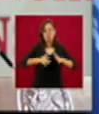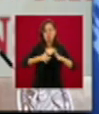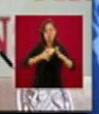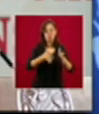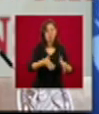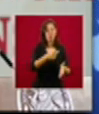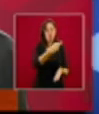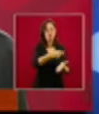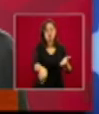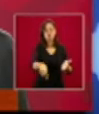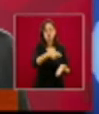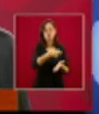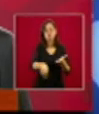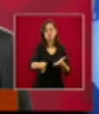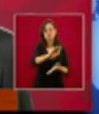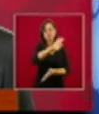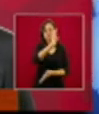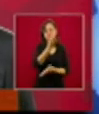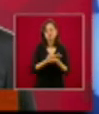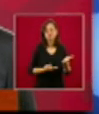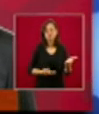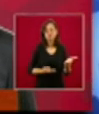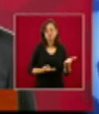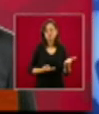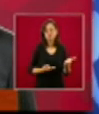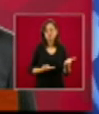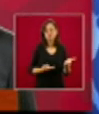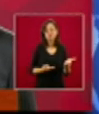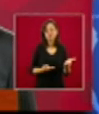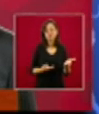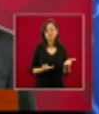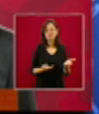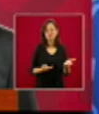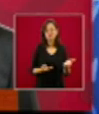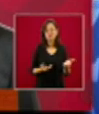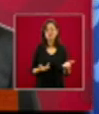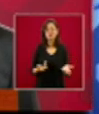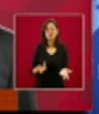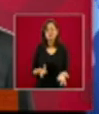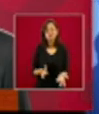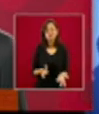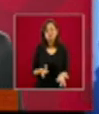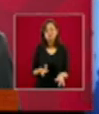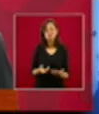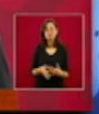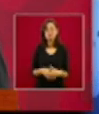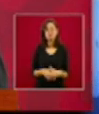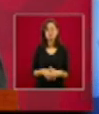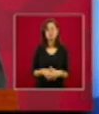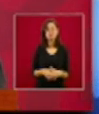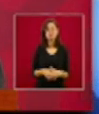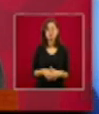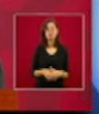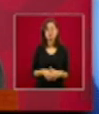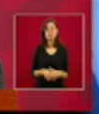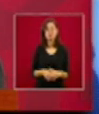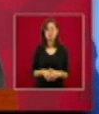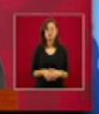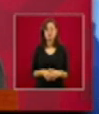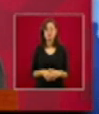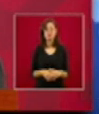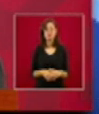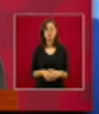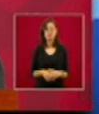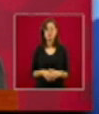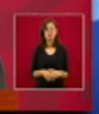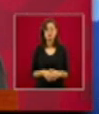sí. públicos y los gobernantes es al revés. Aquello que no está expresamente conferido por la ley les está prohibido.